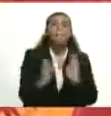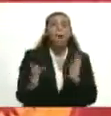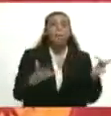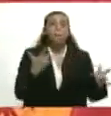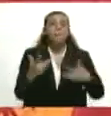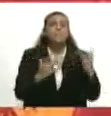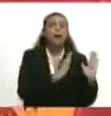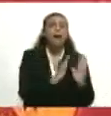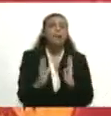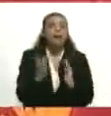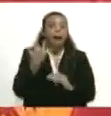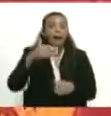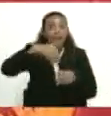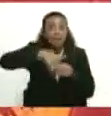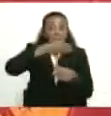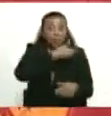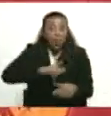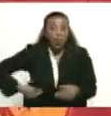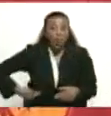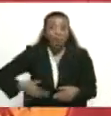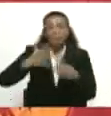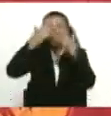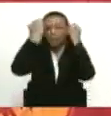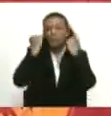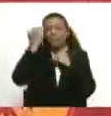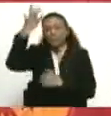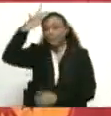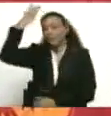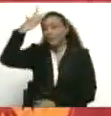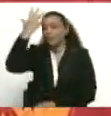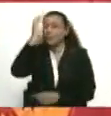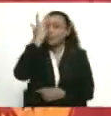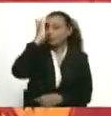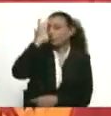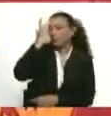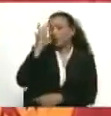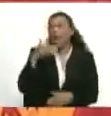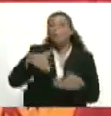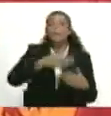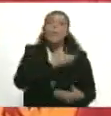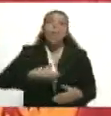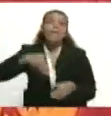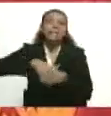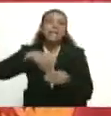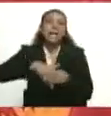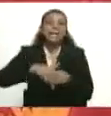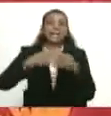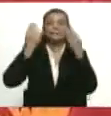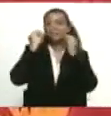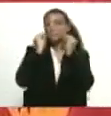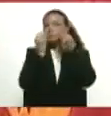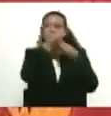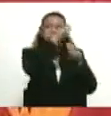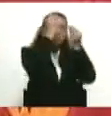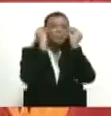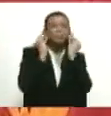ellos? Si hay elecciones, se disfrazan. Y vamos a unas elecciones. Y se ponen, ¿cómo se llama?